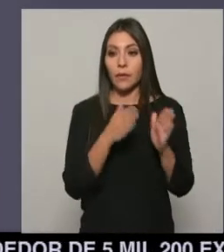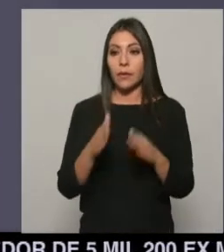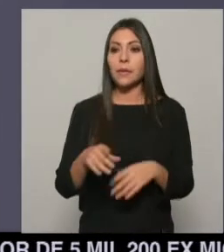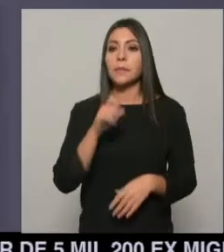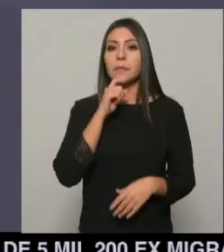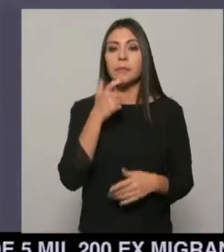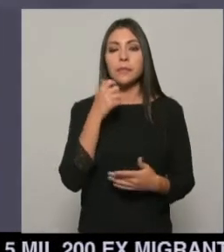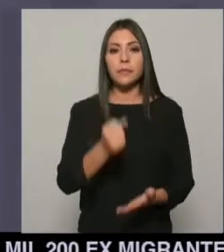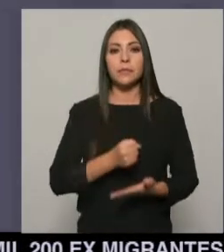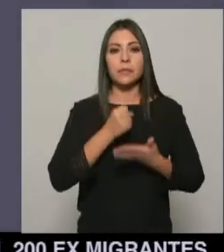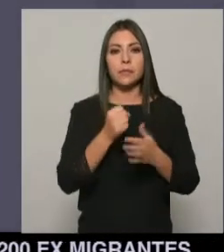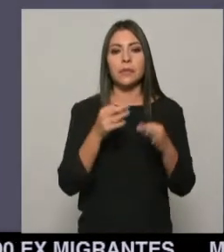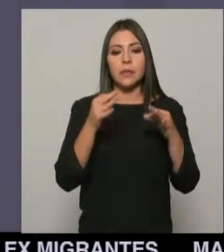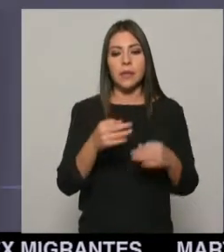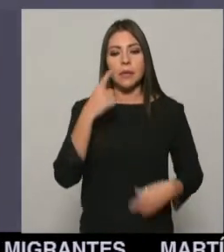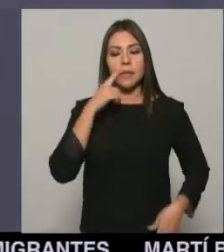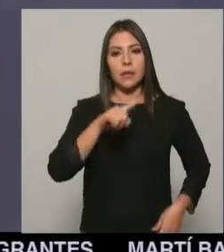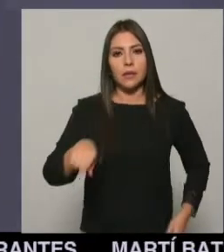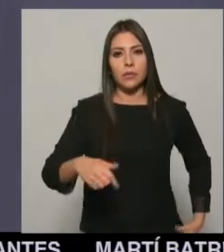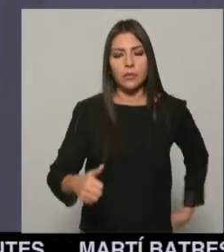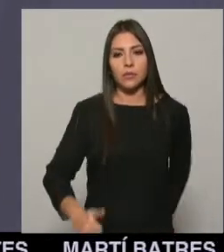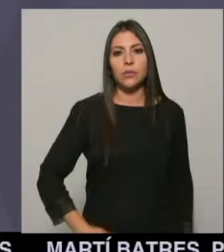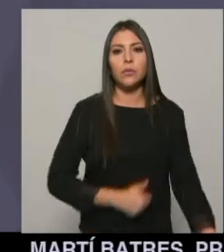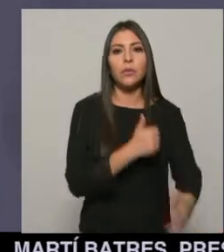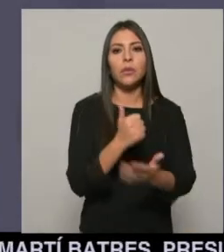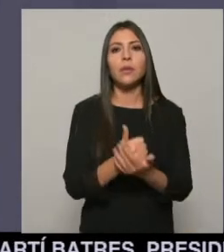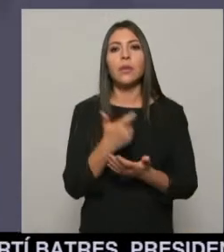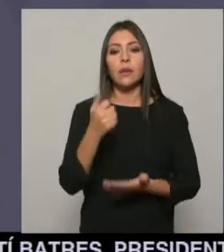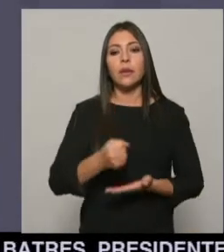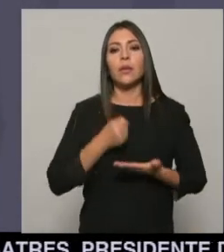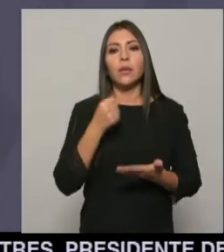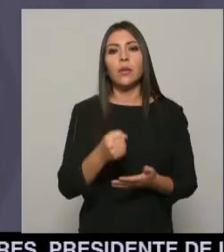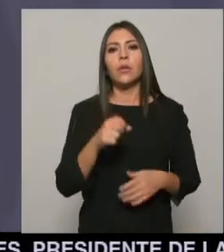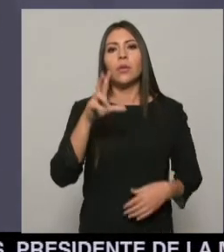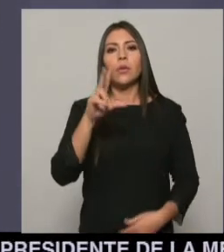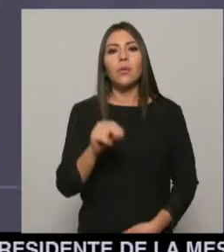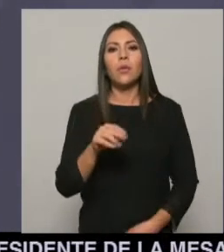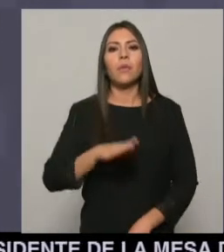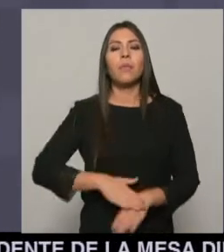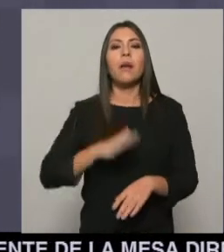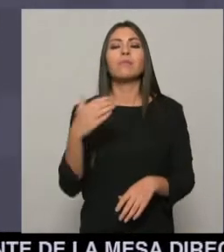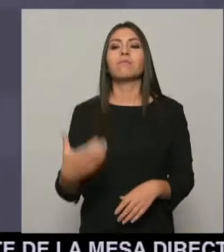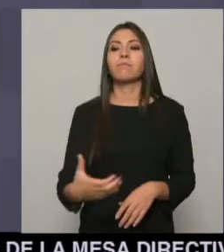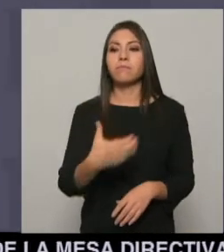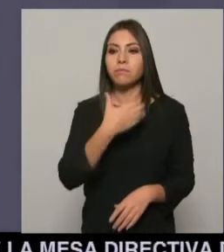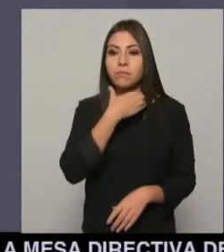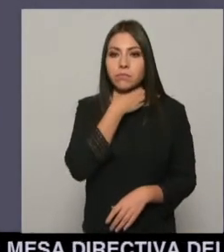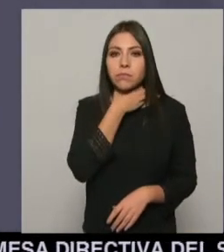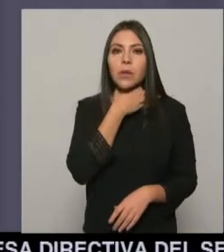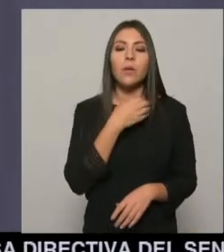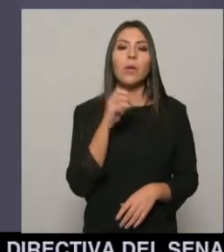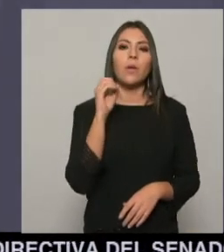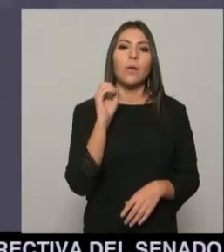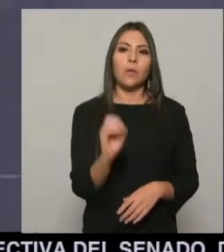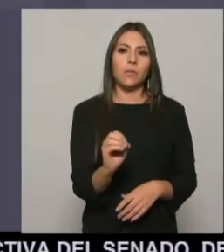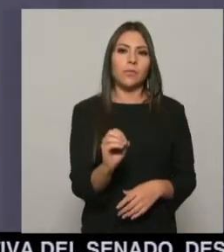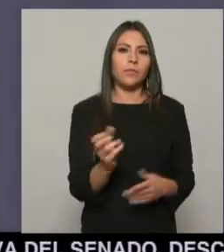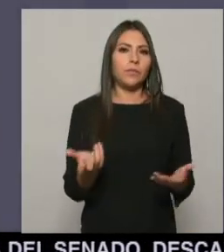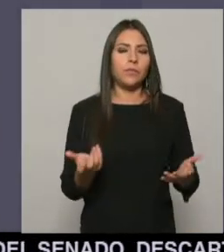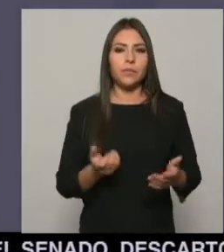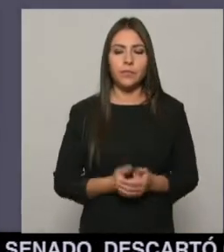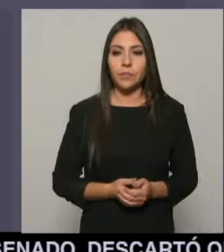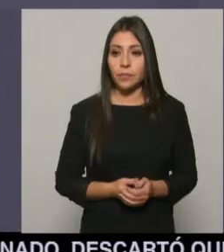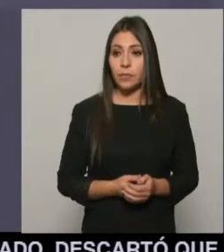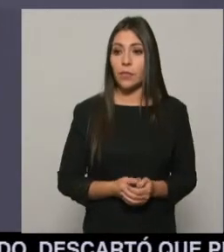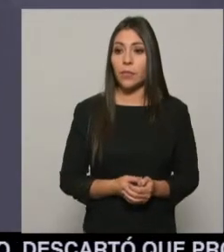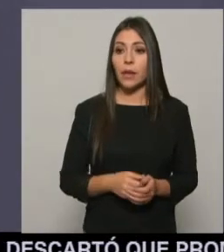presupuesto que sea digno para la ciudad, en un presupuesto que no tenga más sobregiros, que no tenga que no